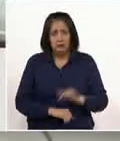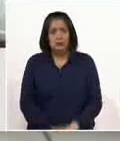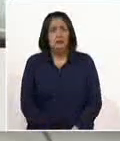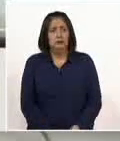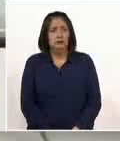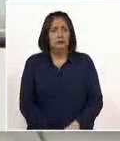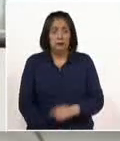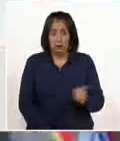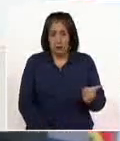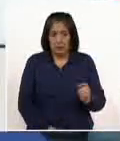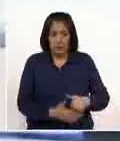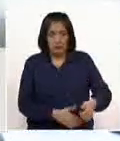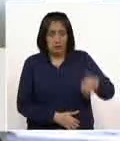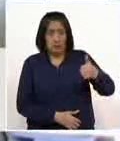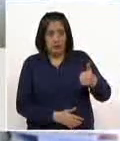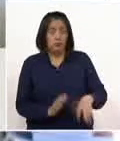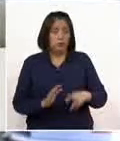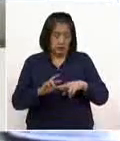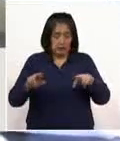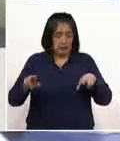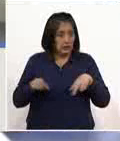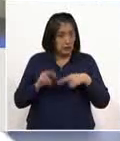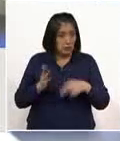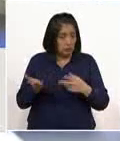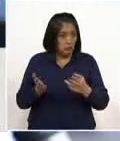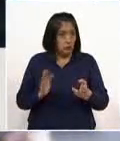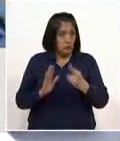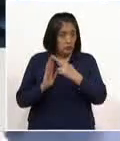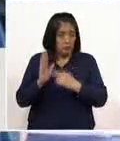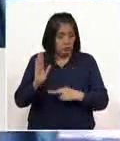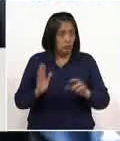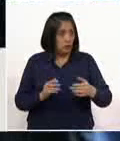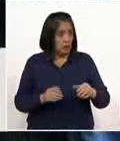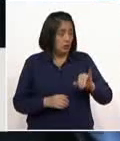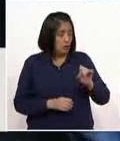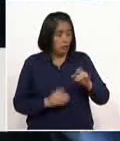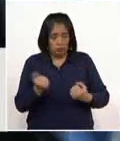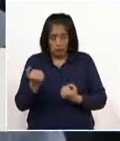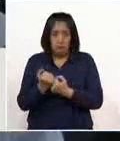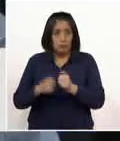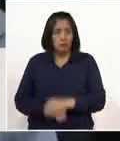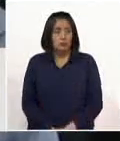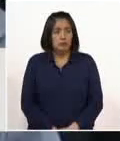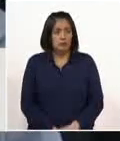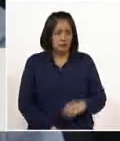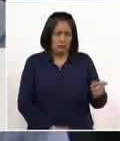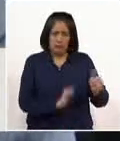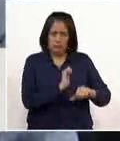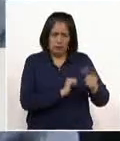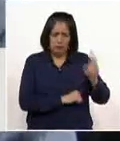Las autoridades de la Dirección Regional de Educación Junín le mostraron su apoyo y agradecimiento. Un hermano